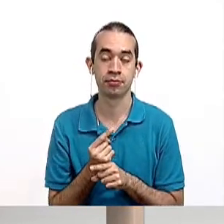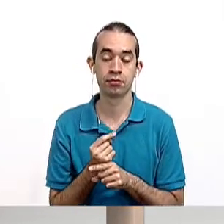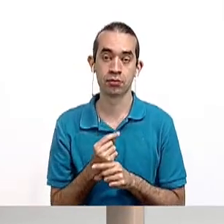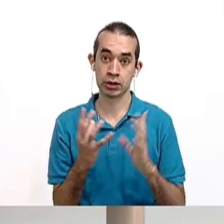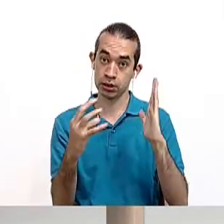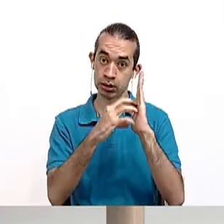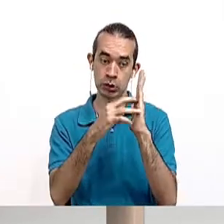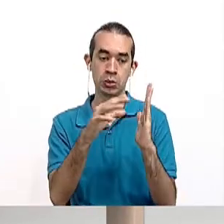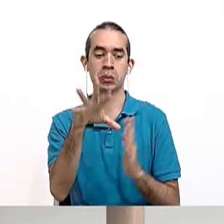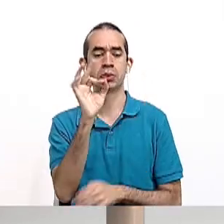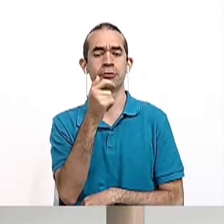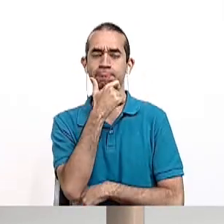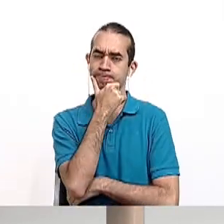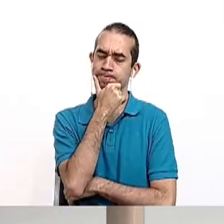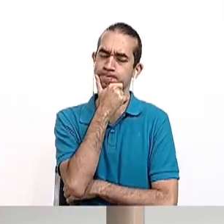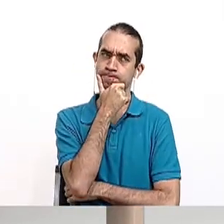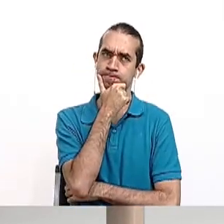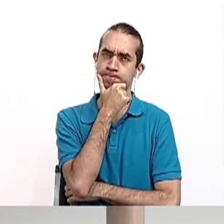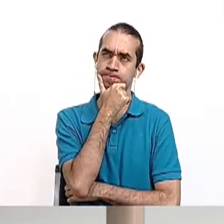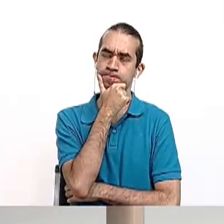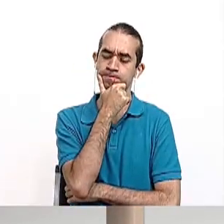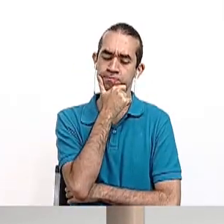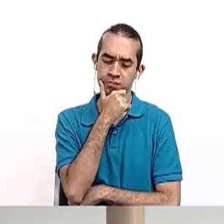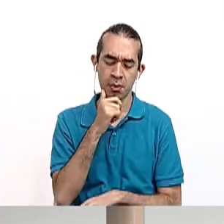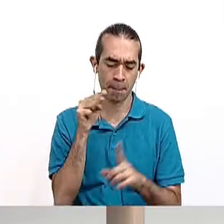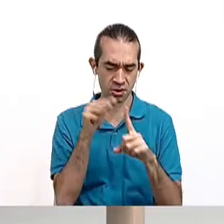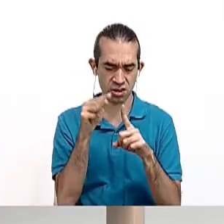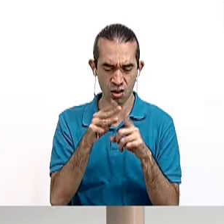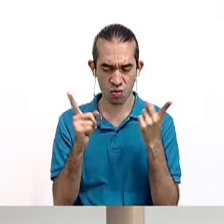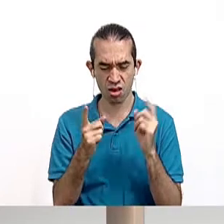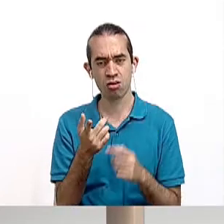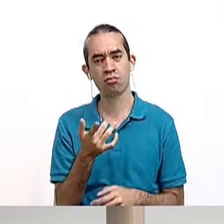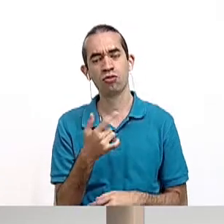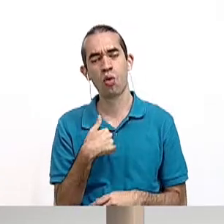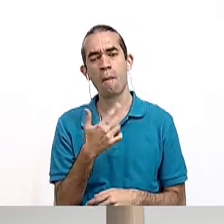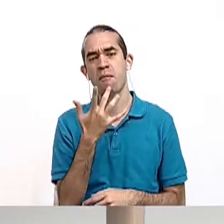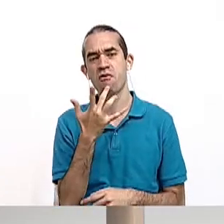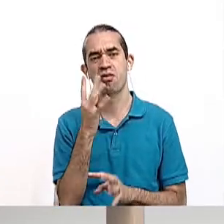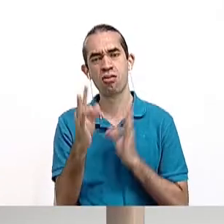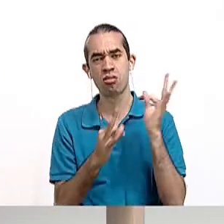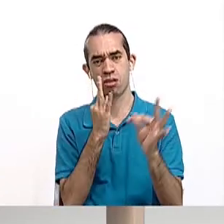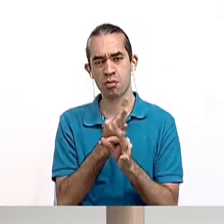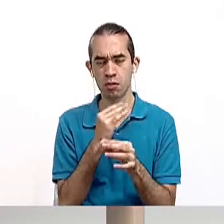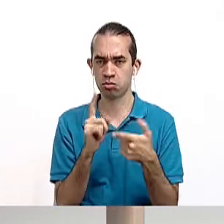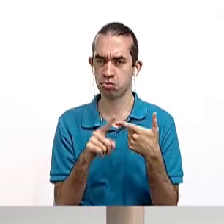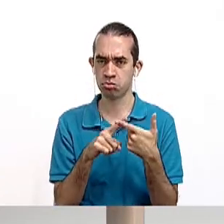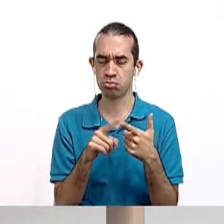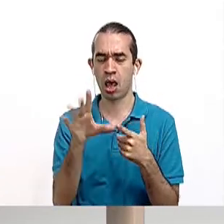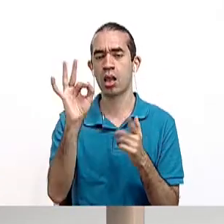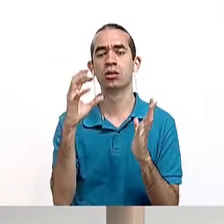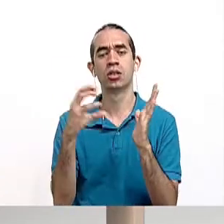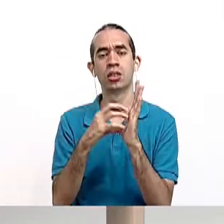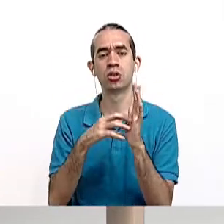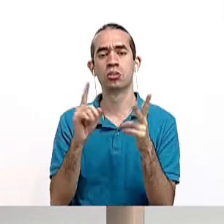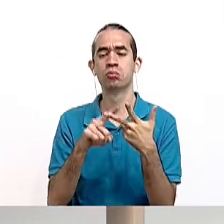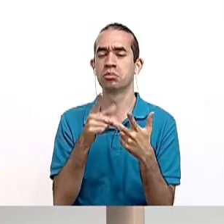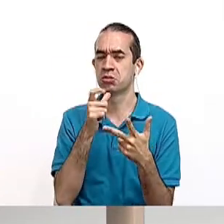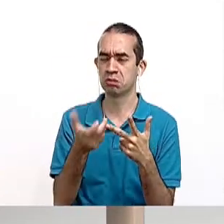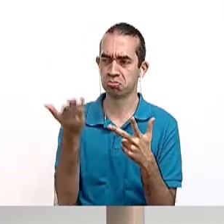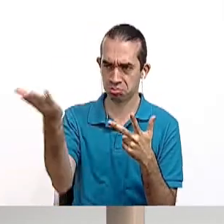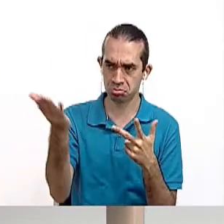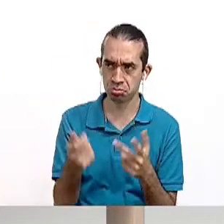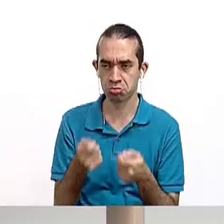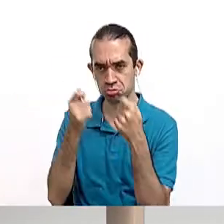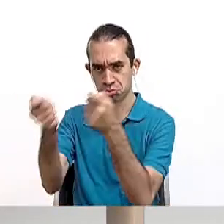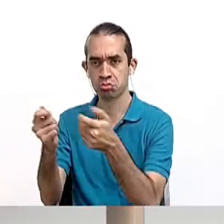texto, debo pensar en el mensaje. Bueno, ¿qué tipo de mensaje quiero dar? Elegir el texto, pero también pensar en mi receptor y pensar en